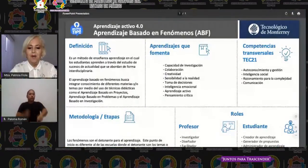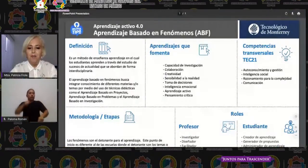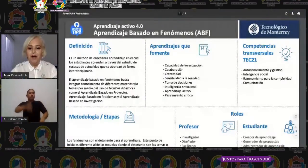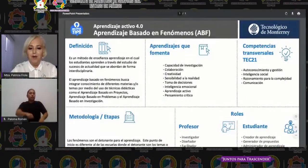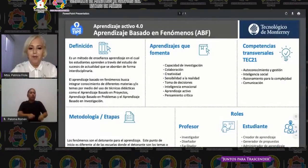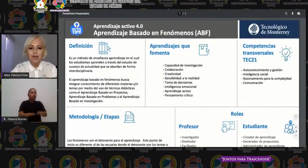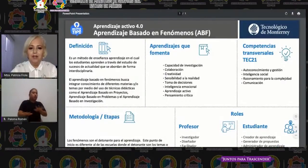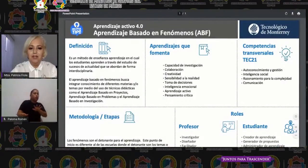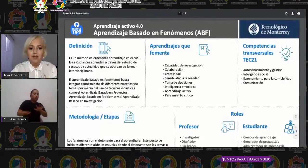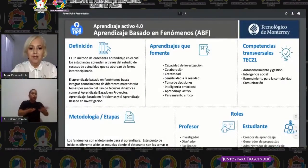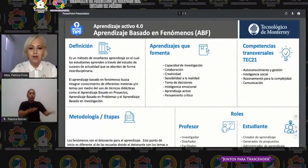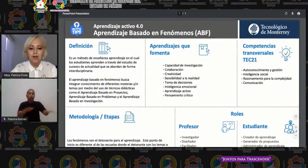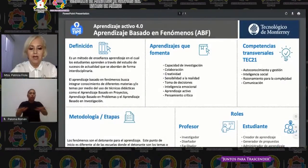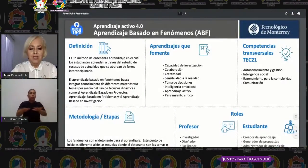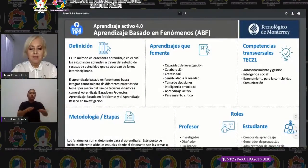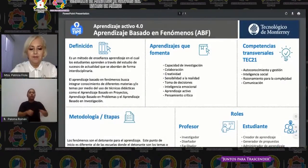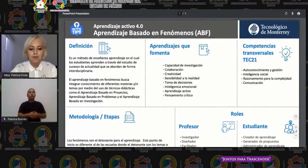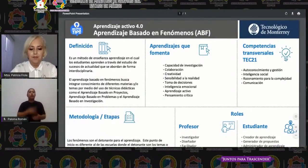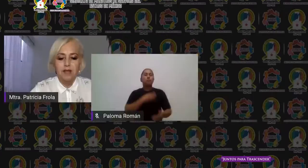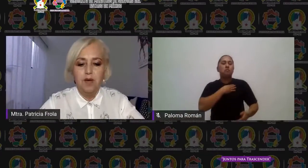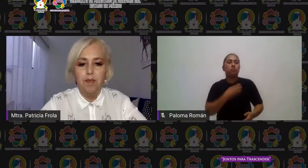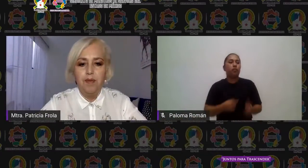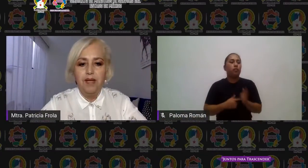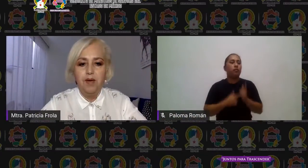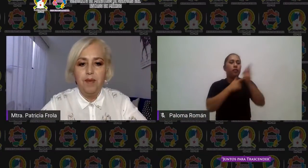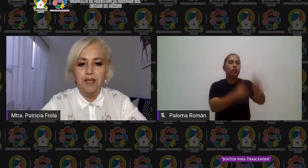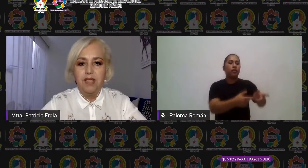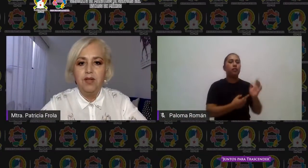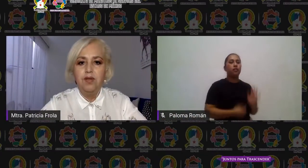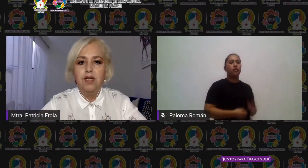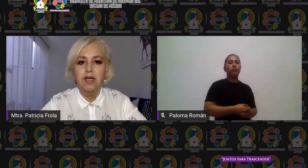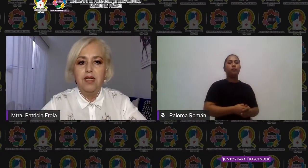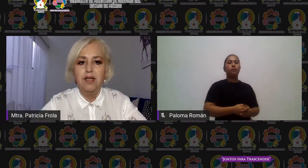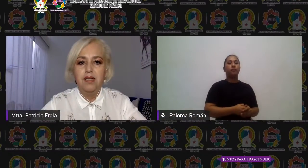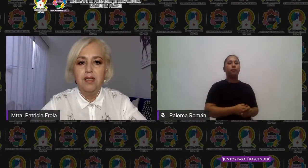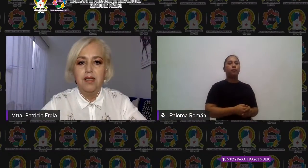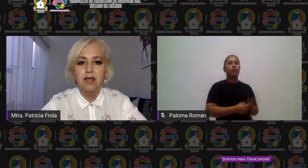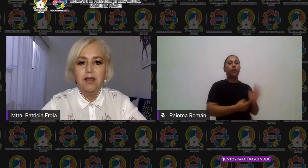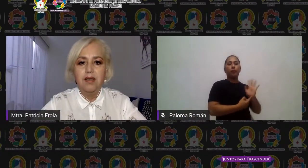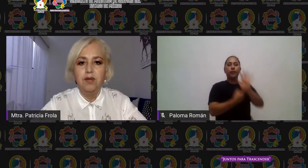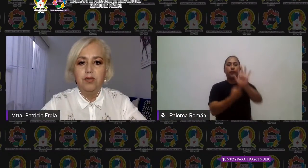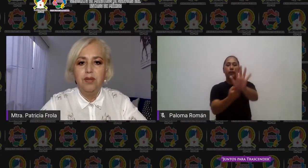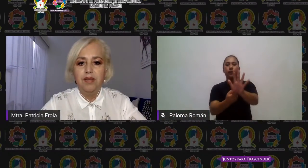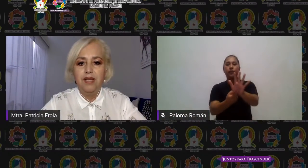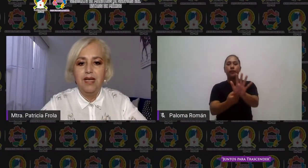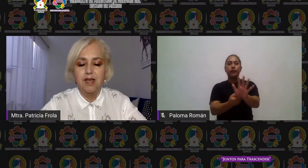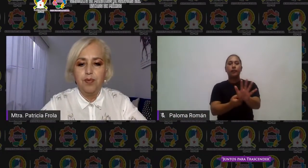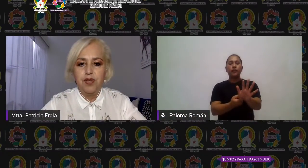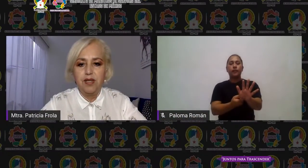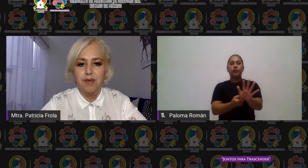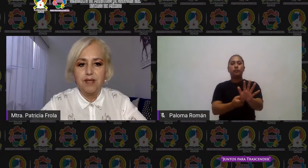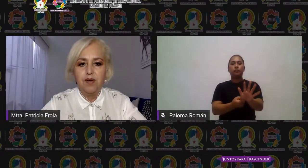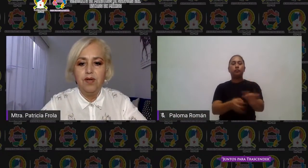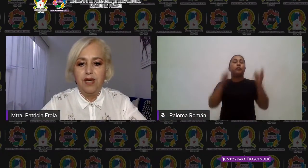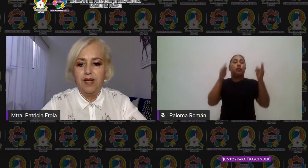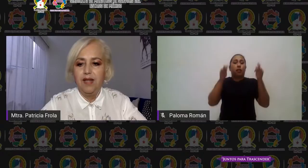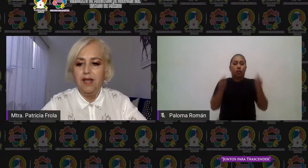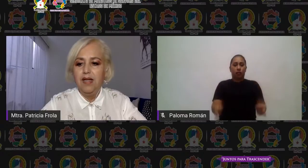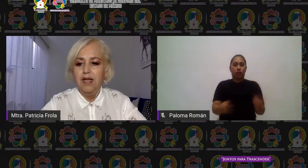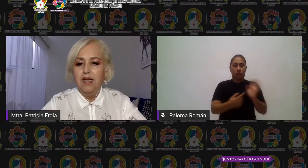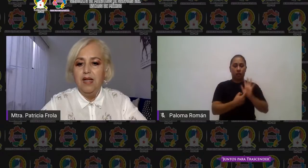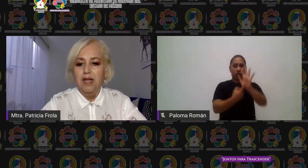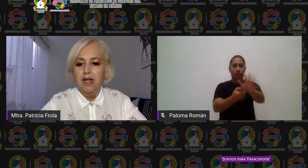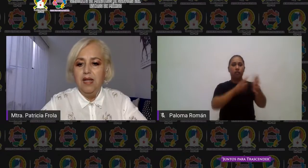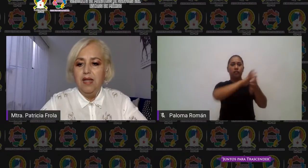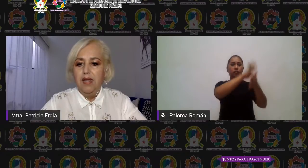bueno voy a continuar con la compartiendo justamente las diapositivas ok